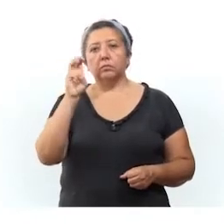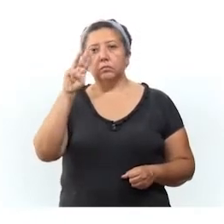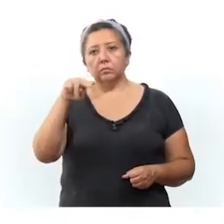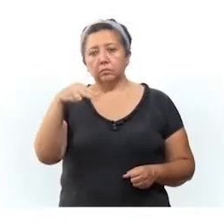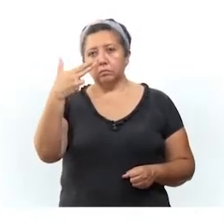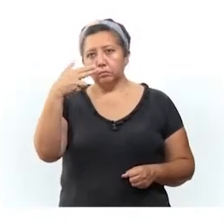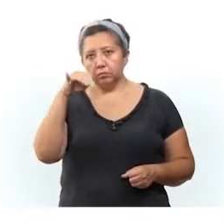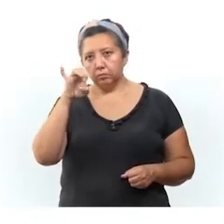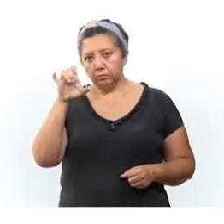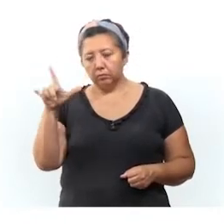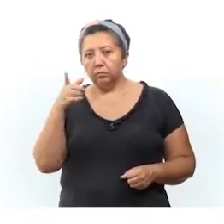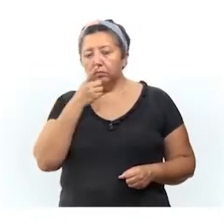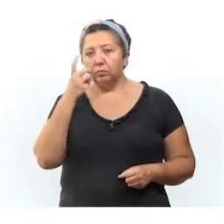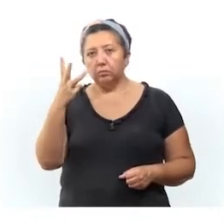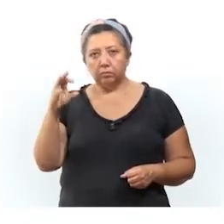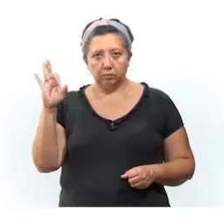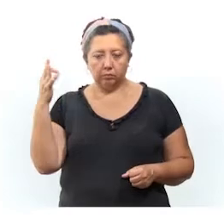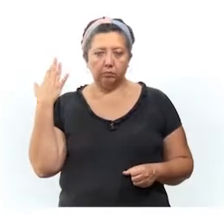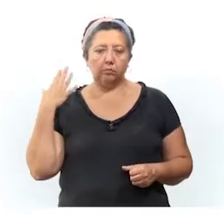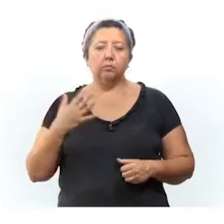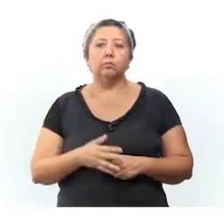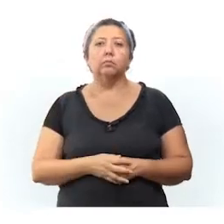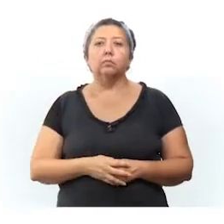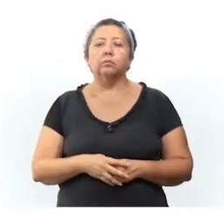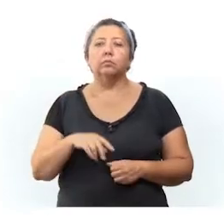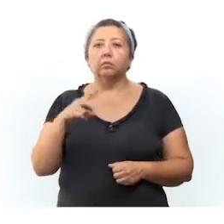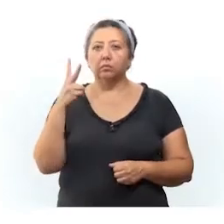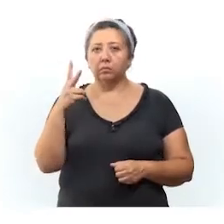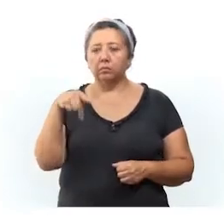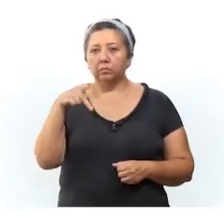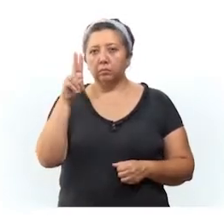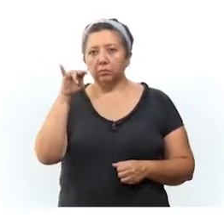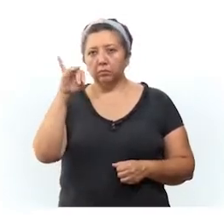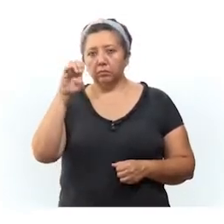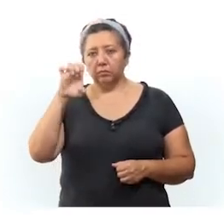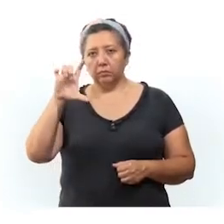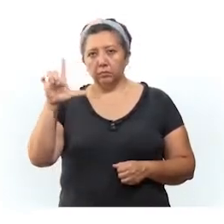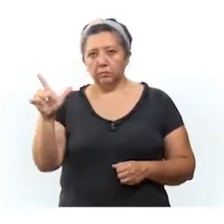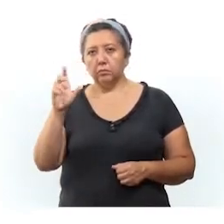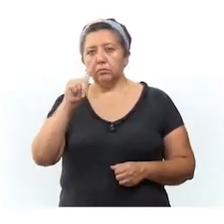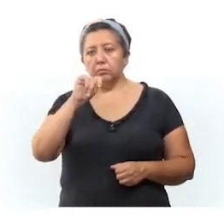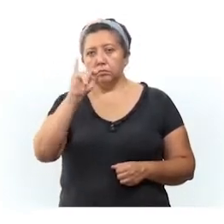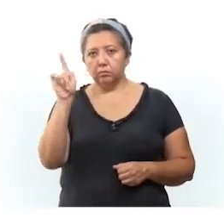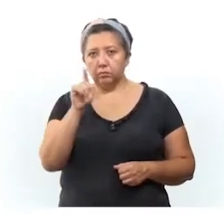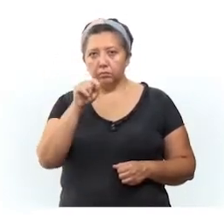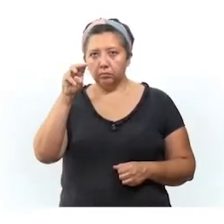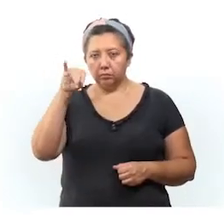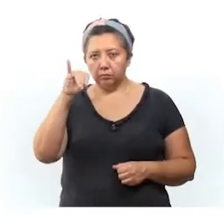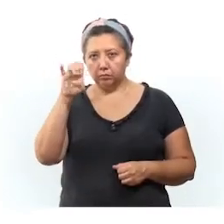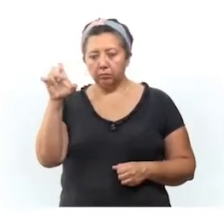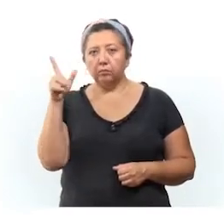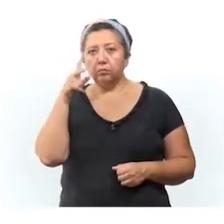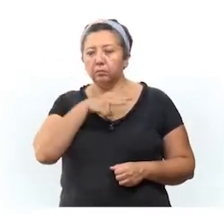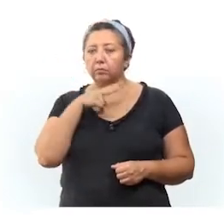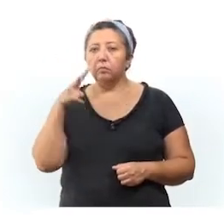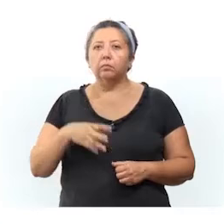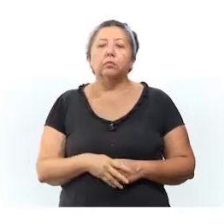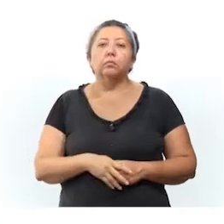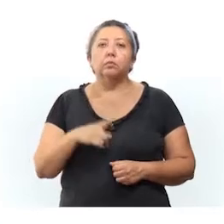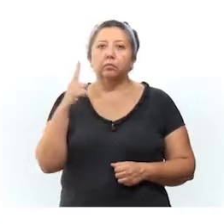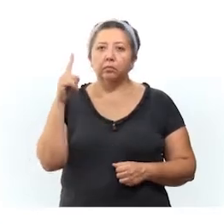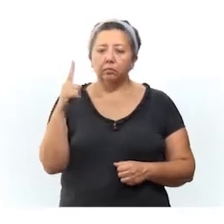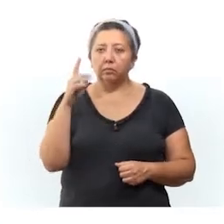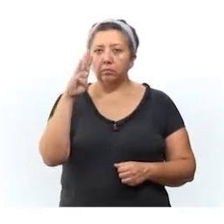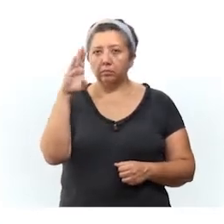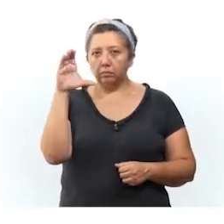Samajil, Tecash y 3 foráneos, 2 en Quinchil, Tixcocop, Tizimín, Ucú y Valladolid,